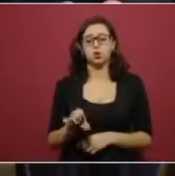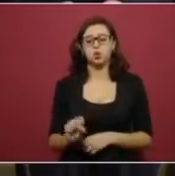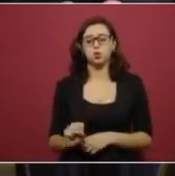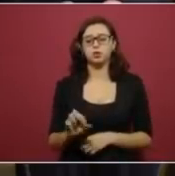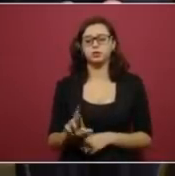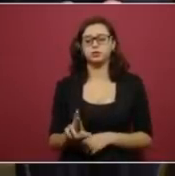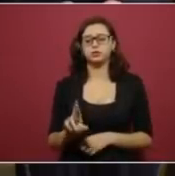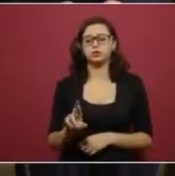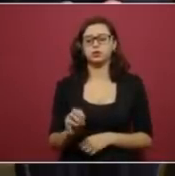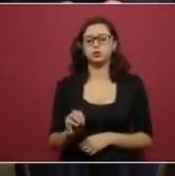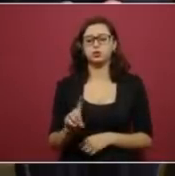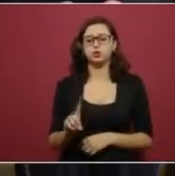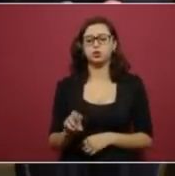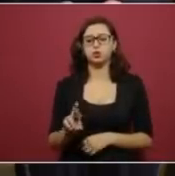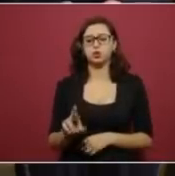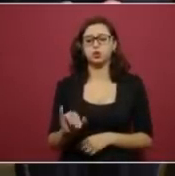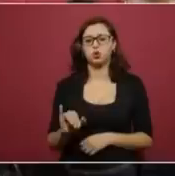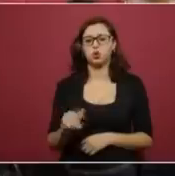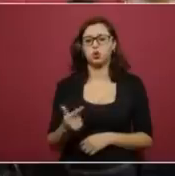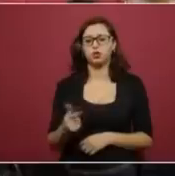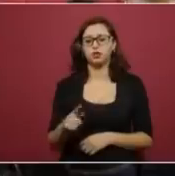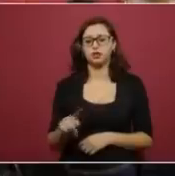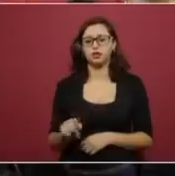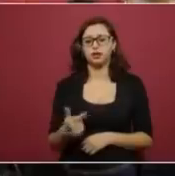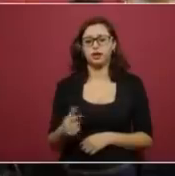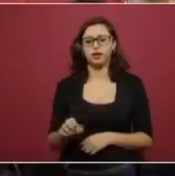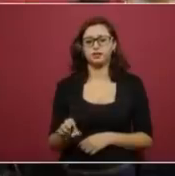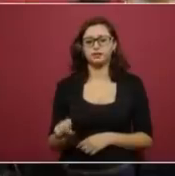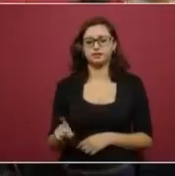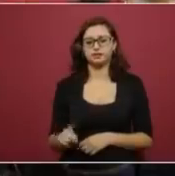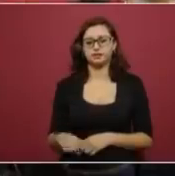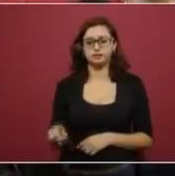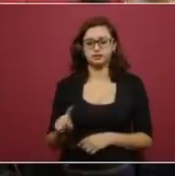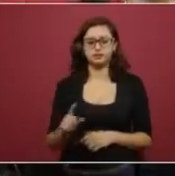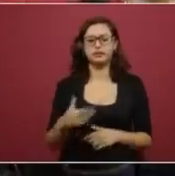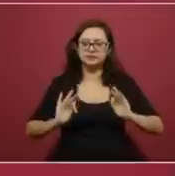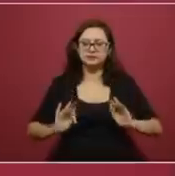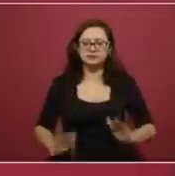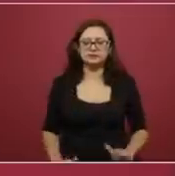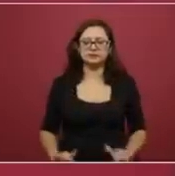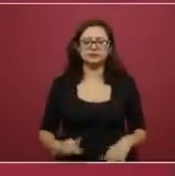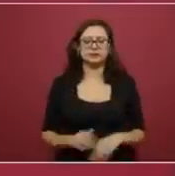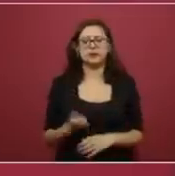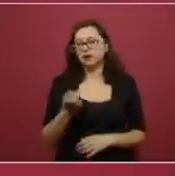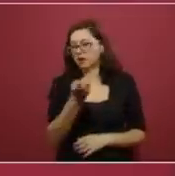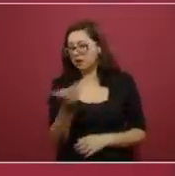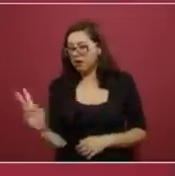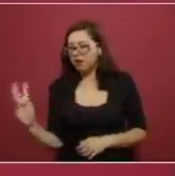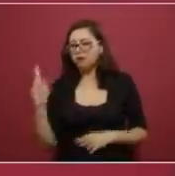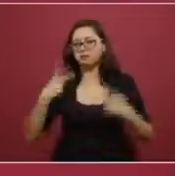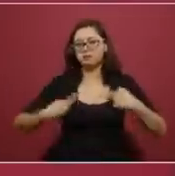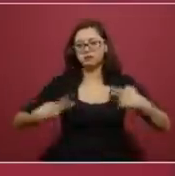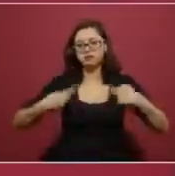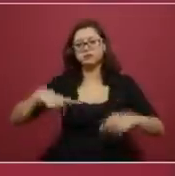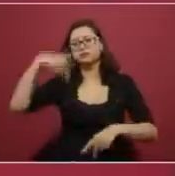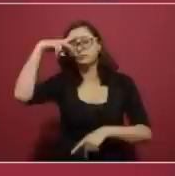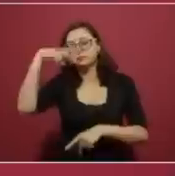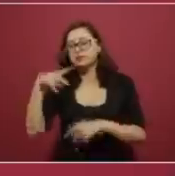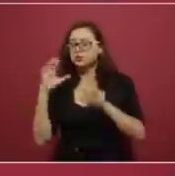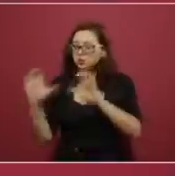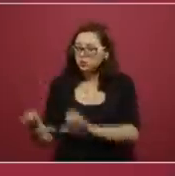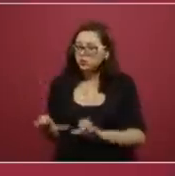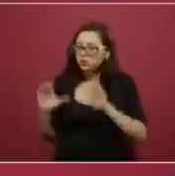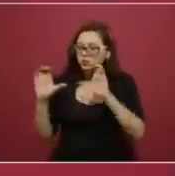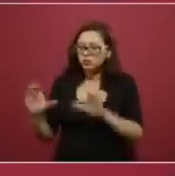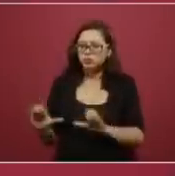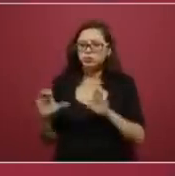buceo en proceso de retiro en el acto el ejecutivo federal enfatizó que lo primordial